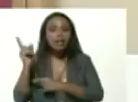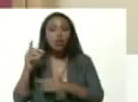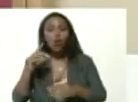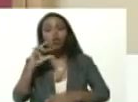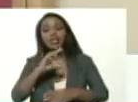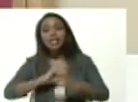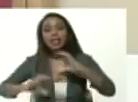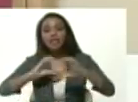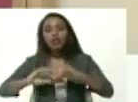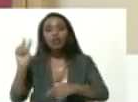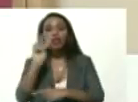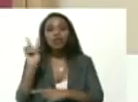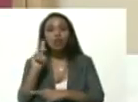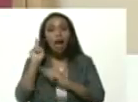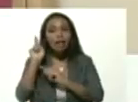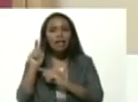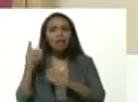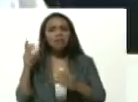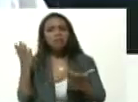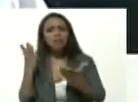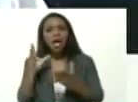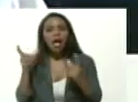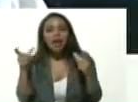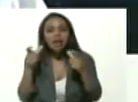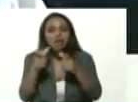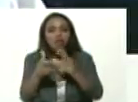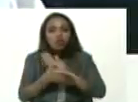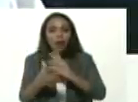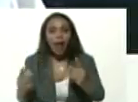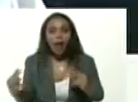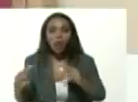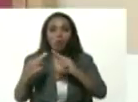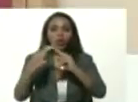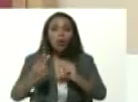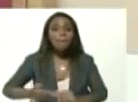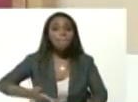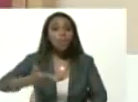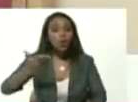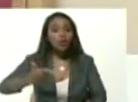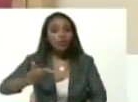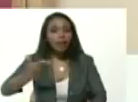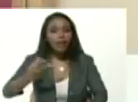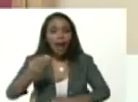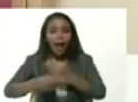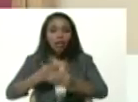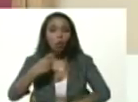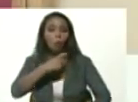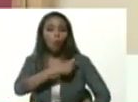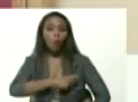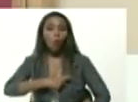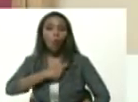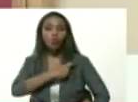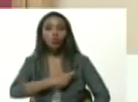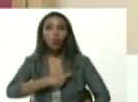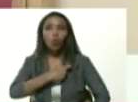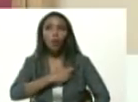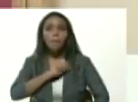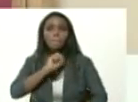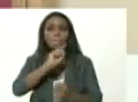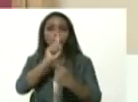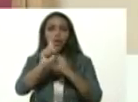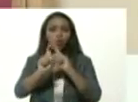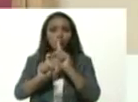científicos venezolanos. Un encuentro muy importante, hemos hecho un protocolo de